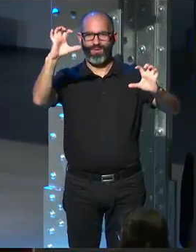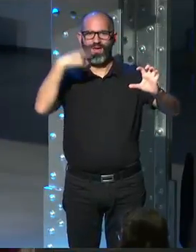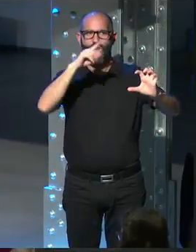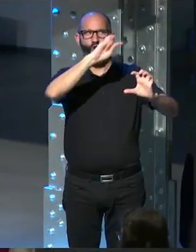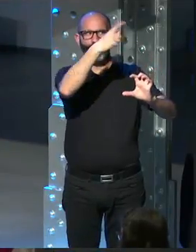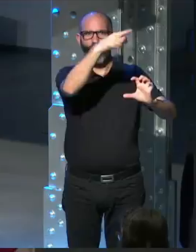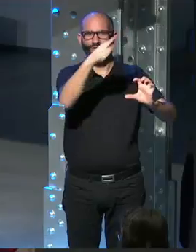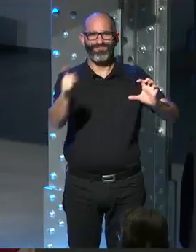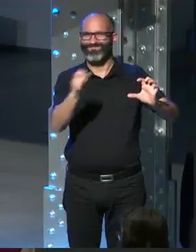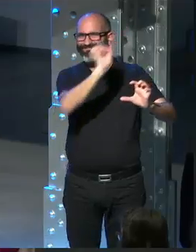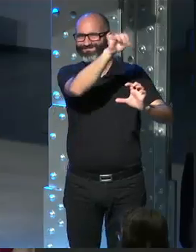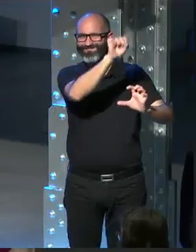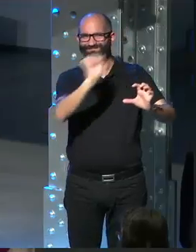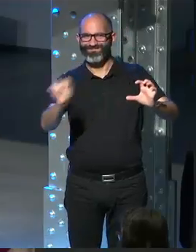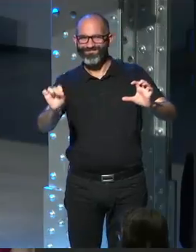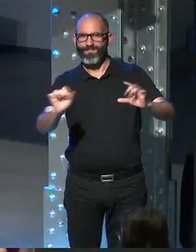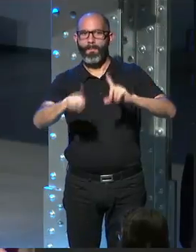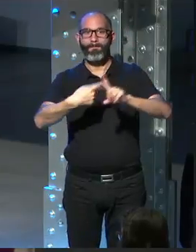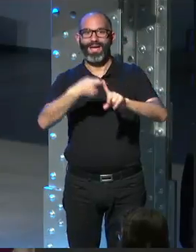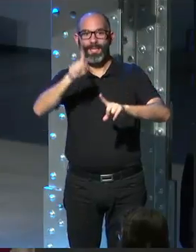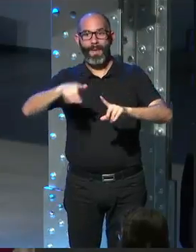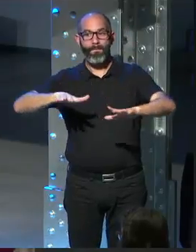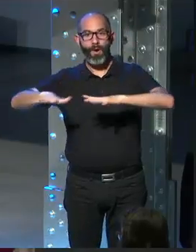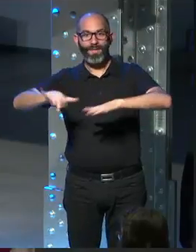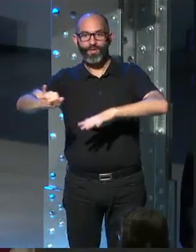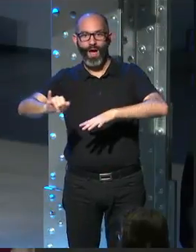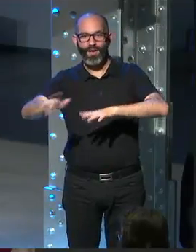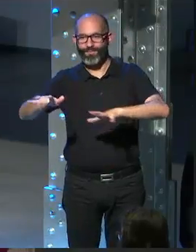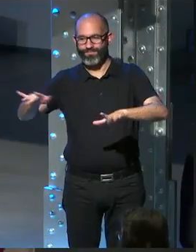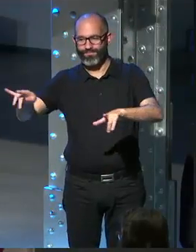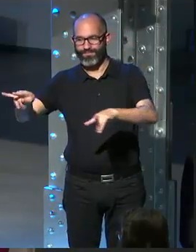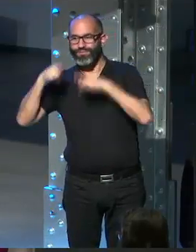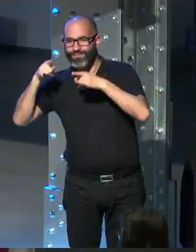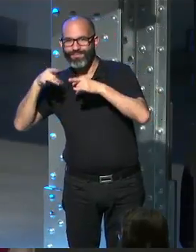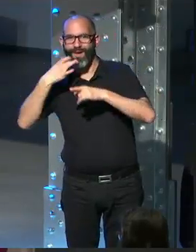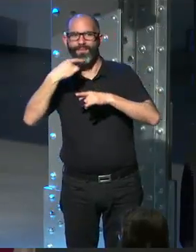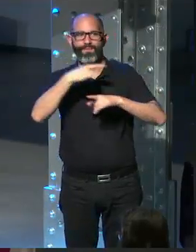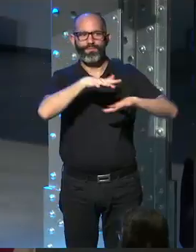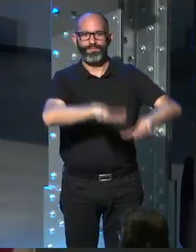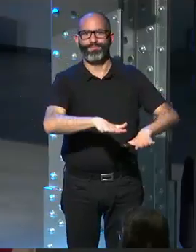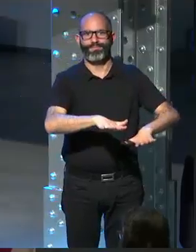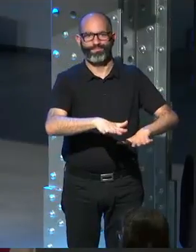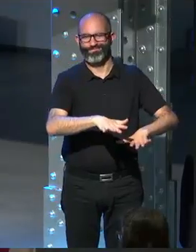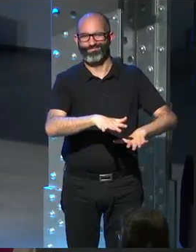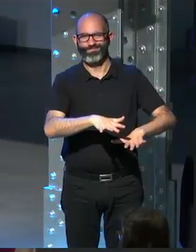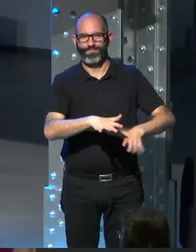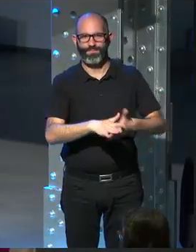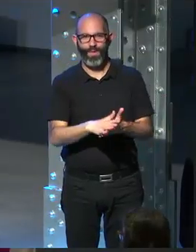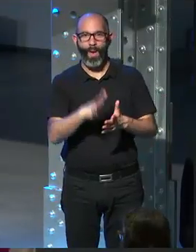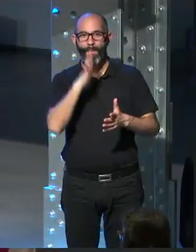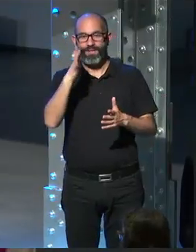de una escena visual. El movimiento atrae más la atención que un objeto estático. Entonces tenemos, pues, tanto a